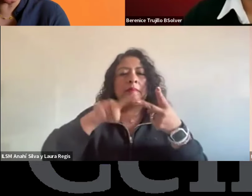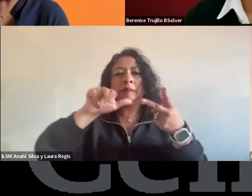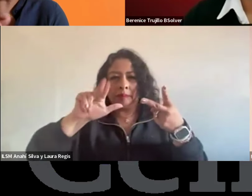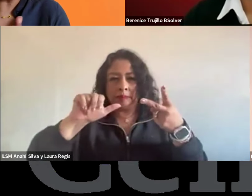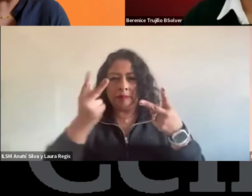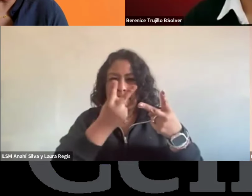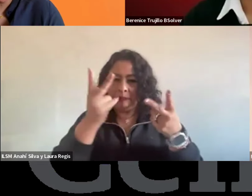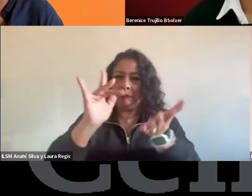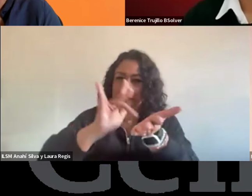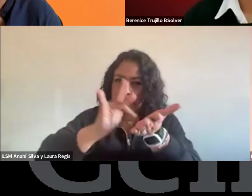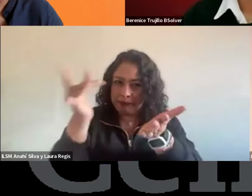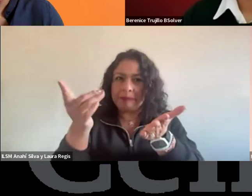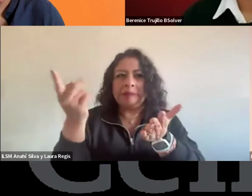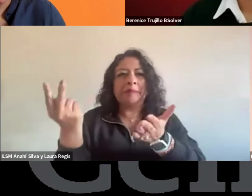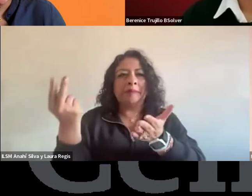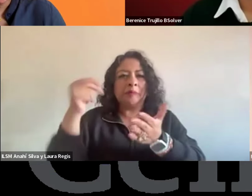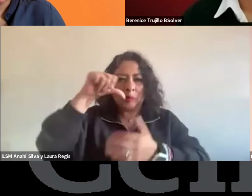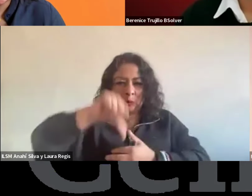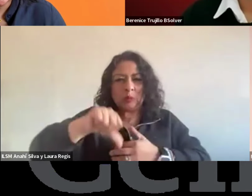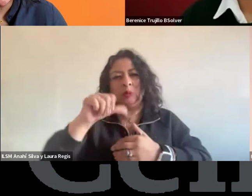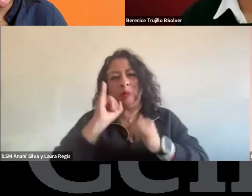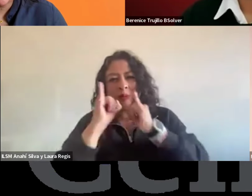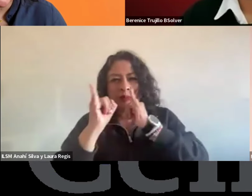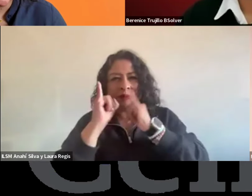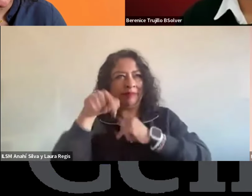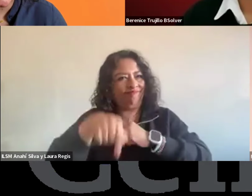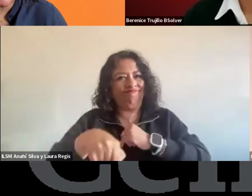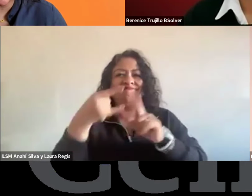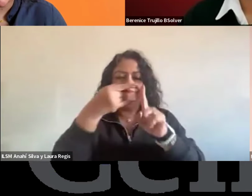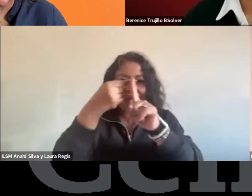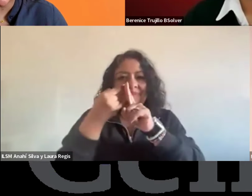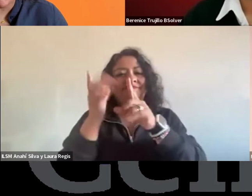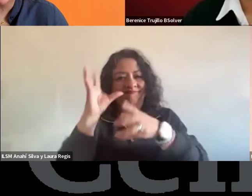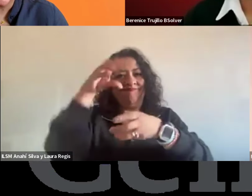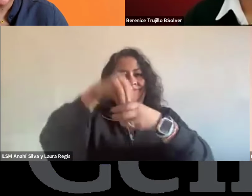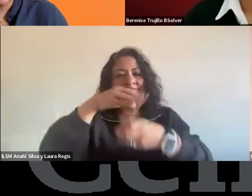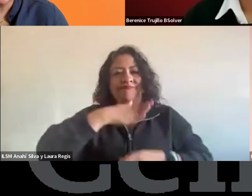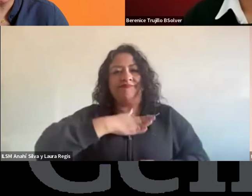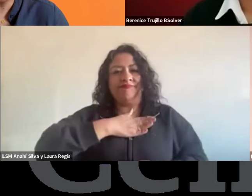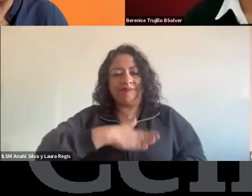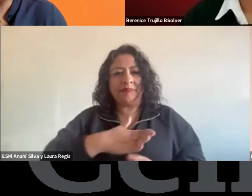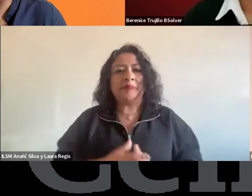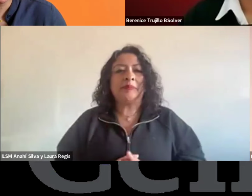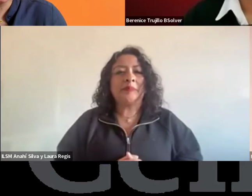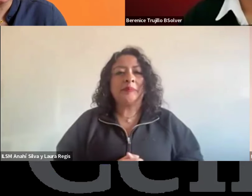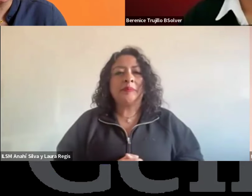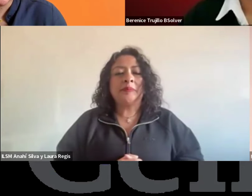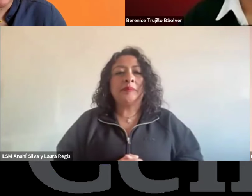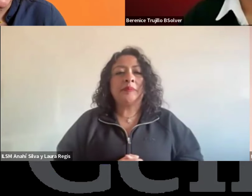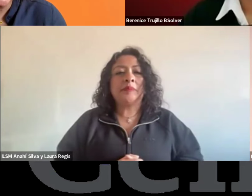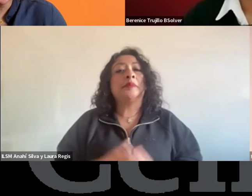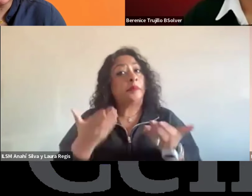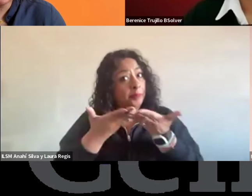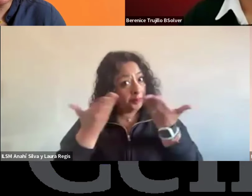Anaí. Muchísimas gracias por estar aquí y hacer de este evento un evento inclusivo. Em,